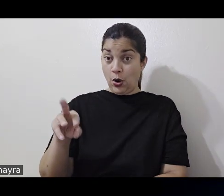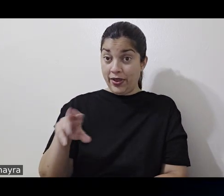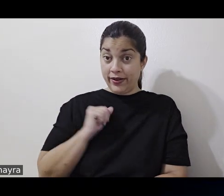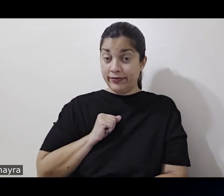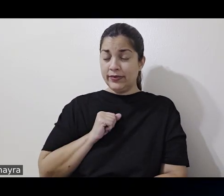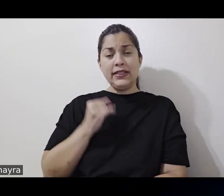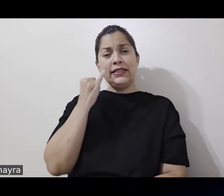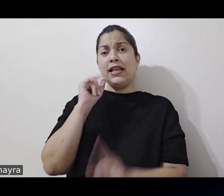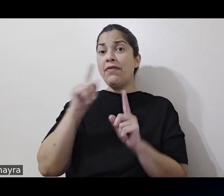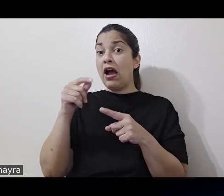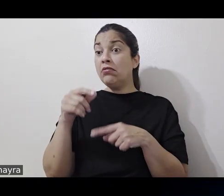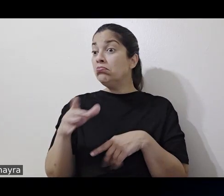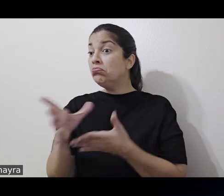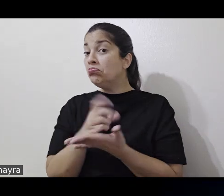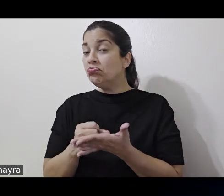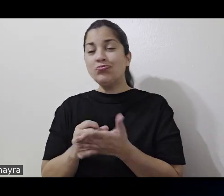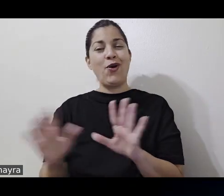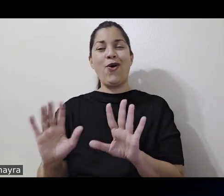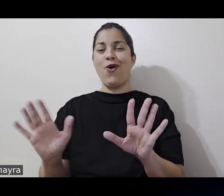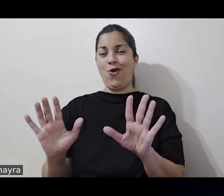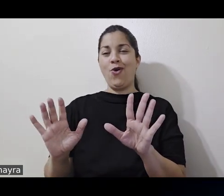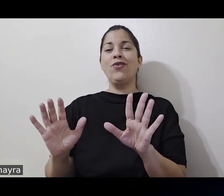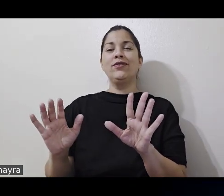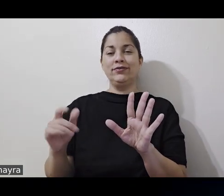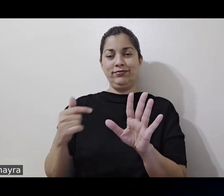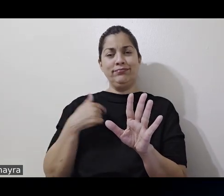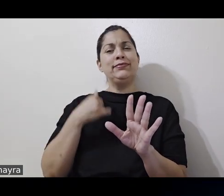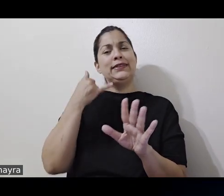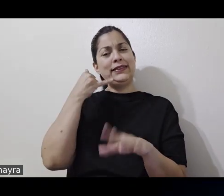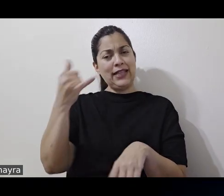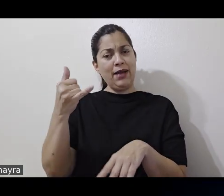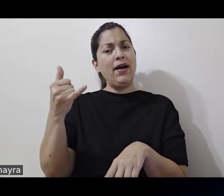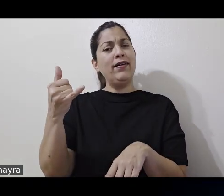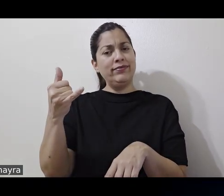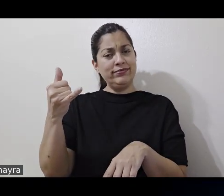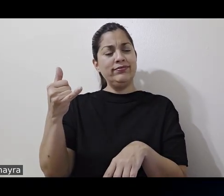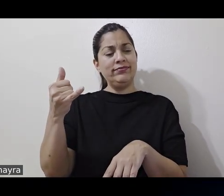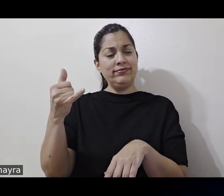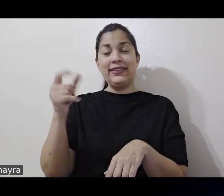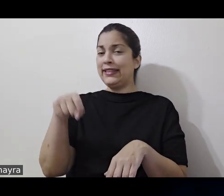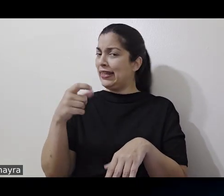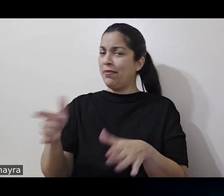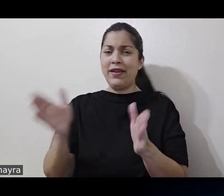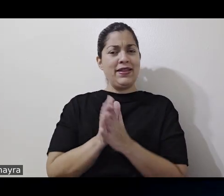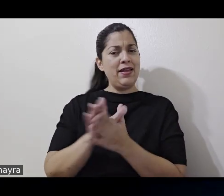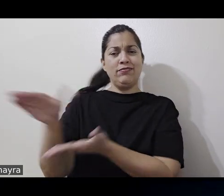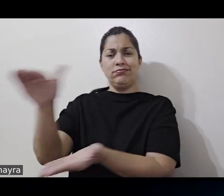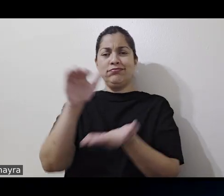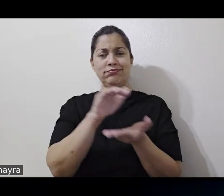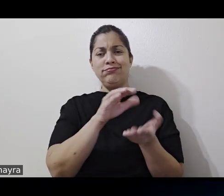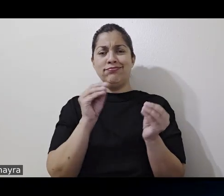de momento va y no lo tiene, dice, no, pues llame a José Ravelo rápidamente. Hay que pedirlo rápido.